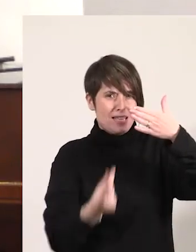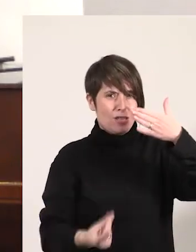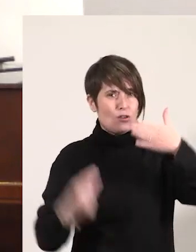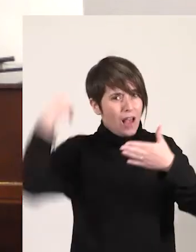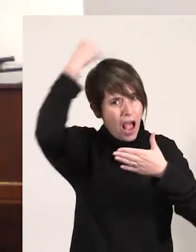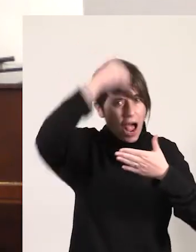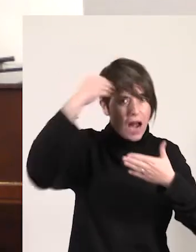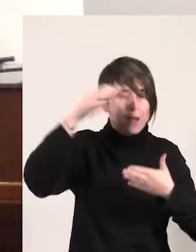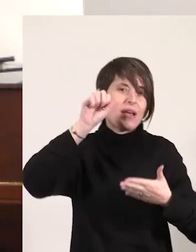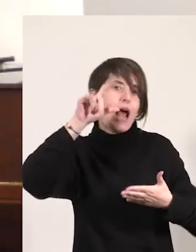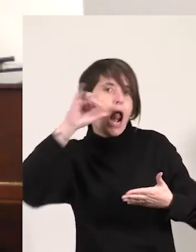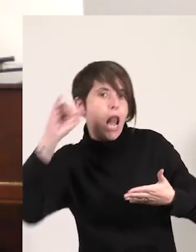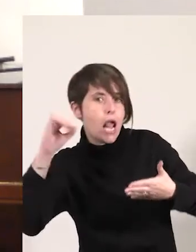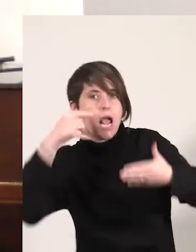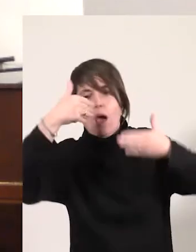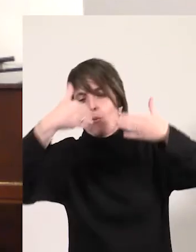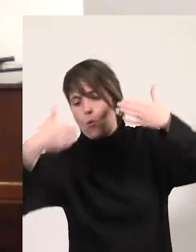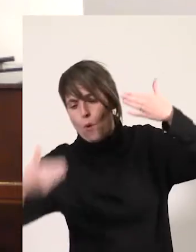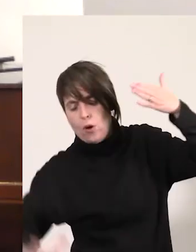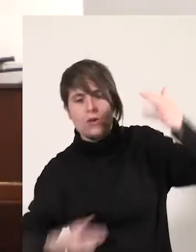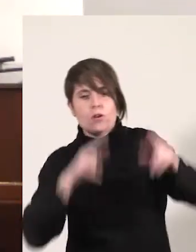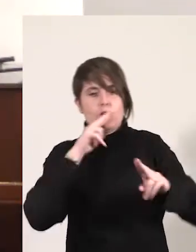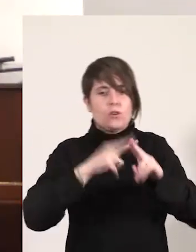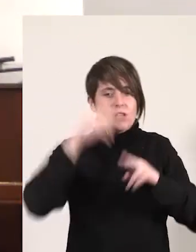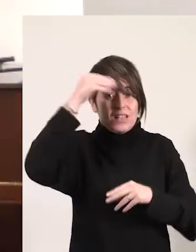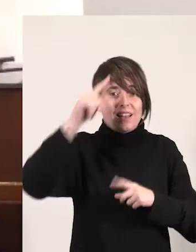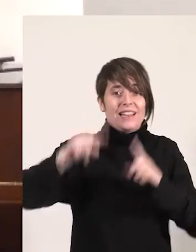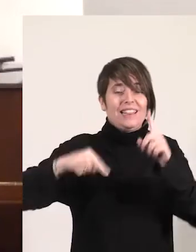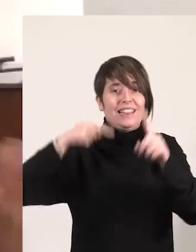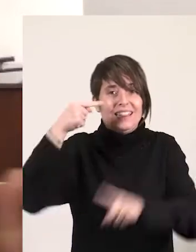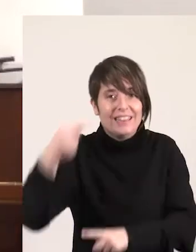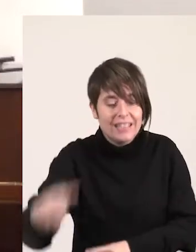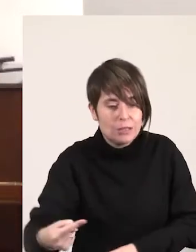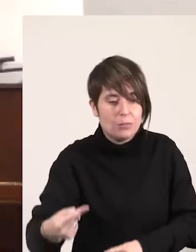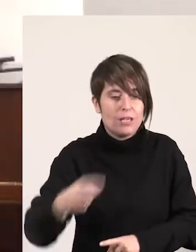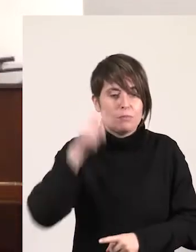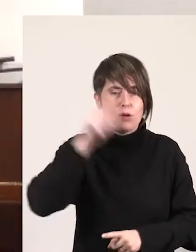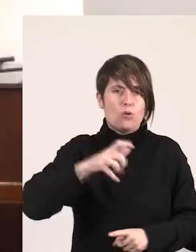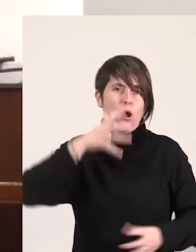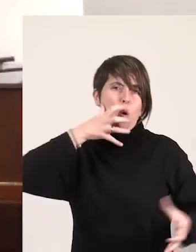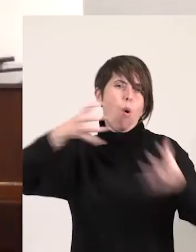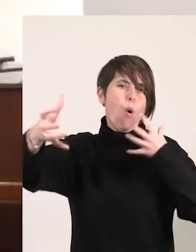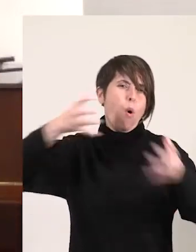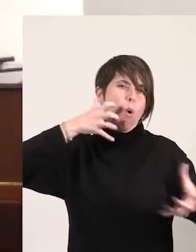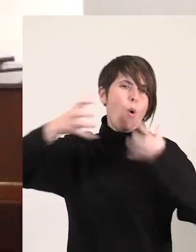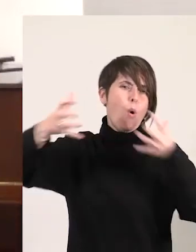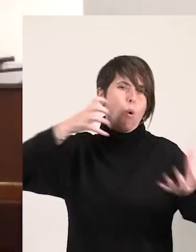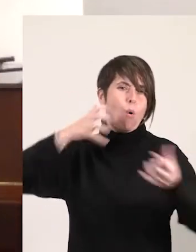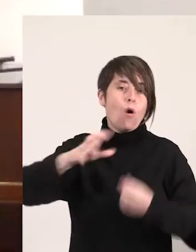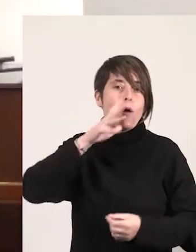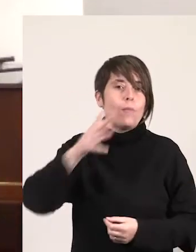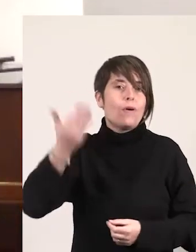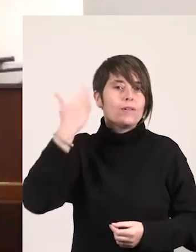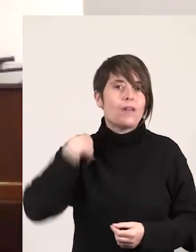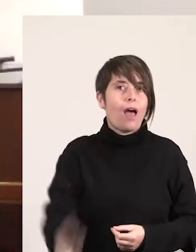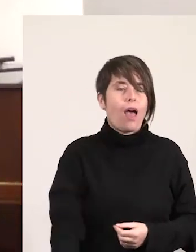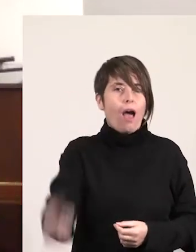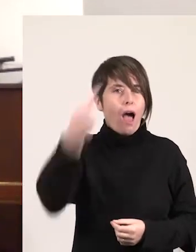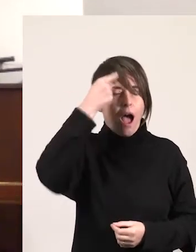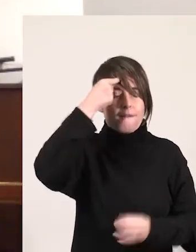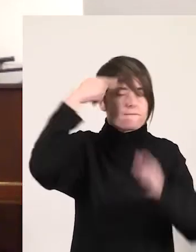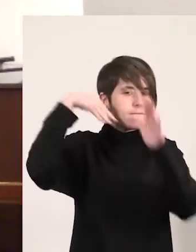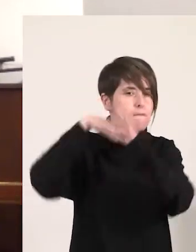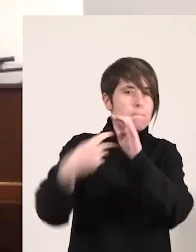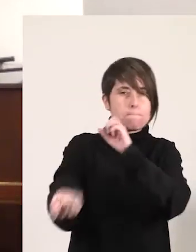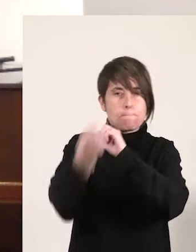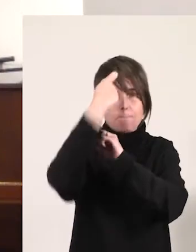empezó a decir nombres, apellidos, árabes, Ali, Abu, no sé qué, no sé cuántos, y 5 segundos después de que él comenzara la gente abucheó. ¿Por